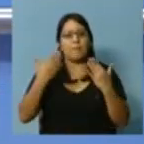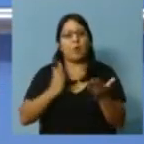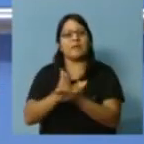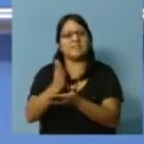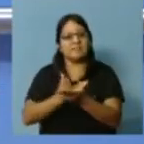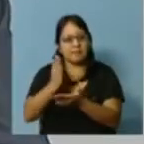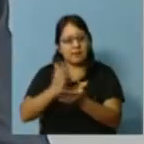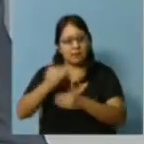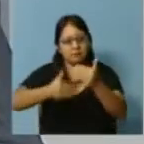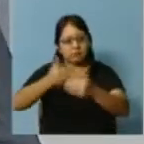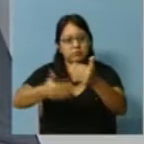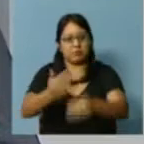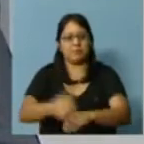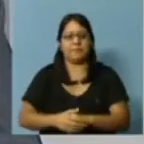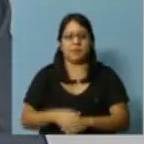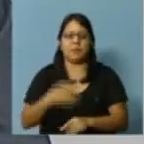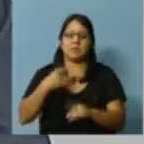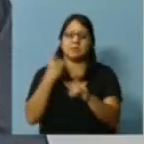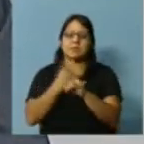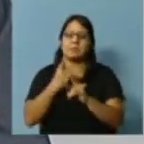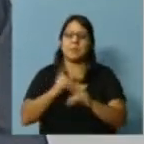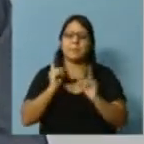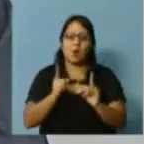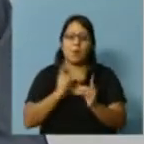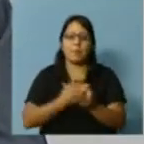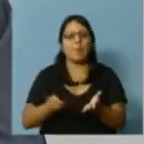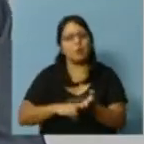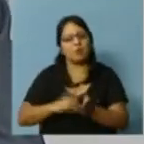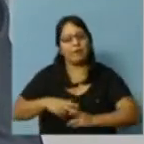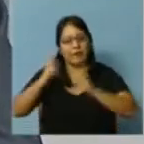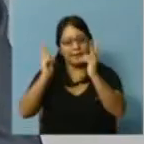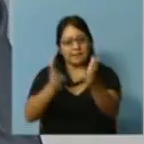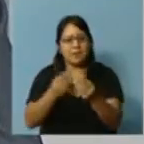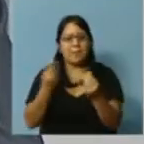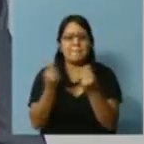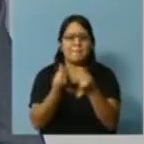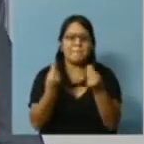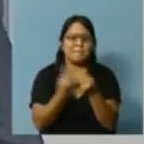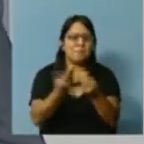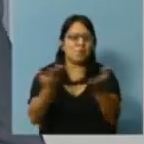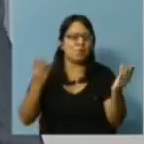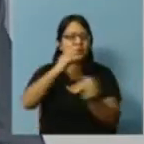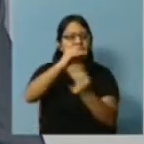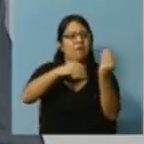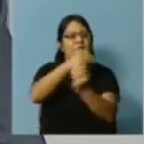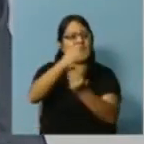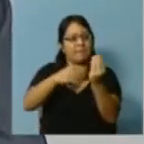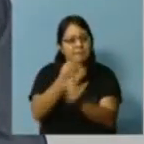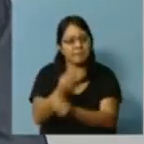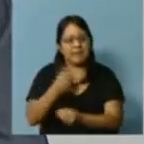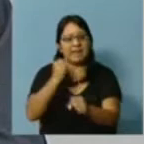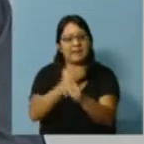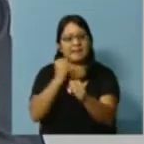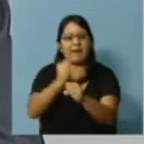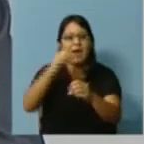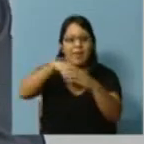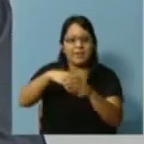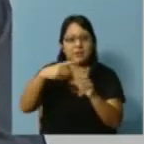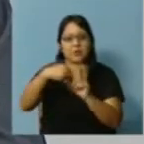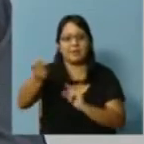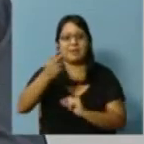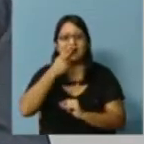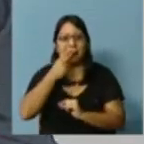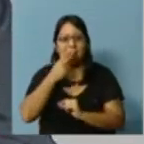reiteramos esto que no solamente por los productores sino por las miles de familias que viven del tabaco en la provincia de jujuy a omar eso está demostrado